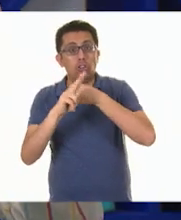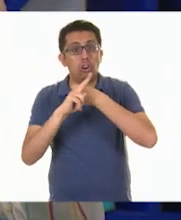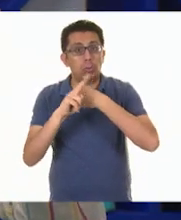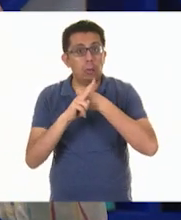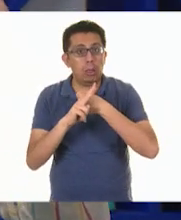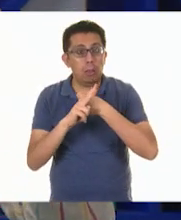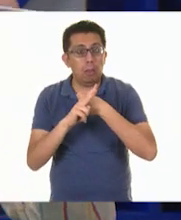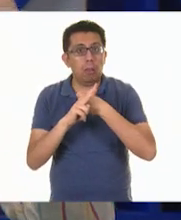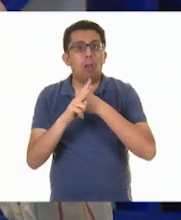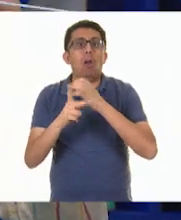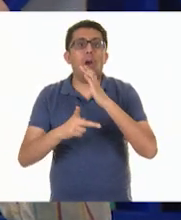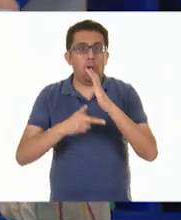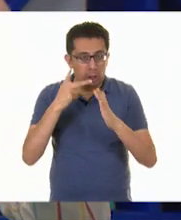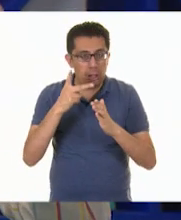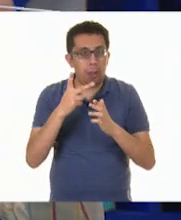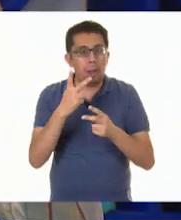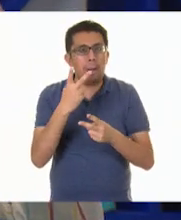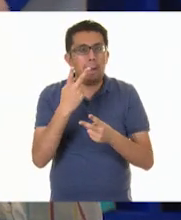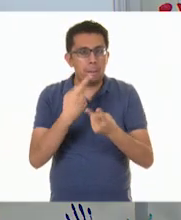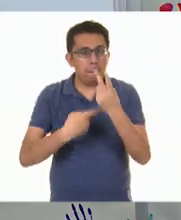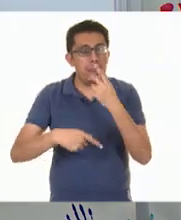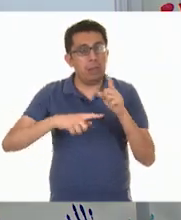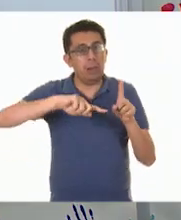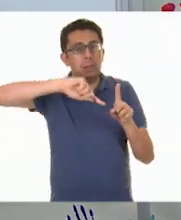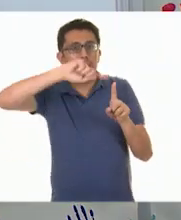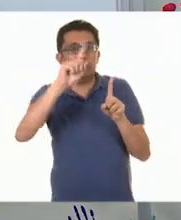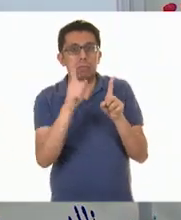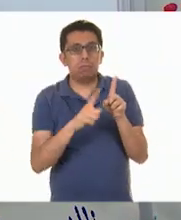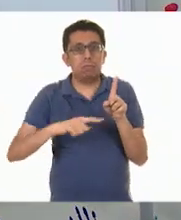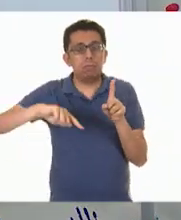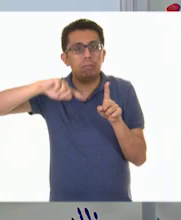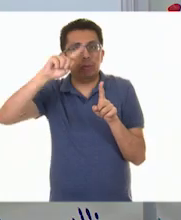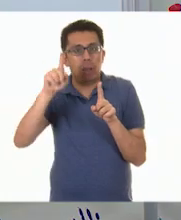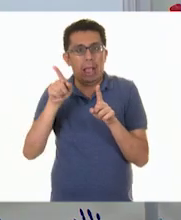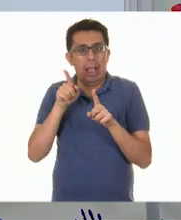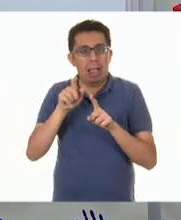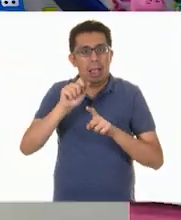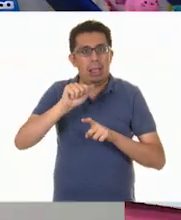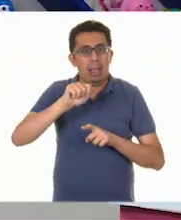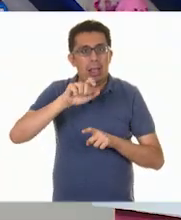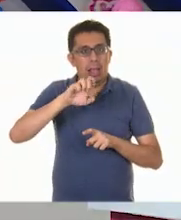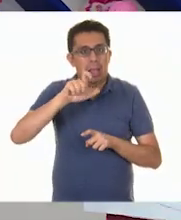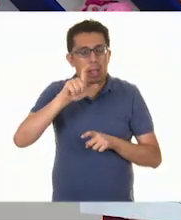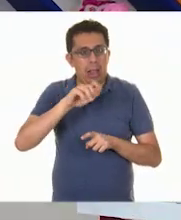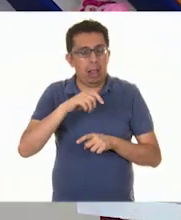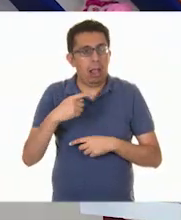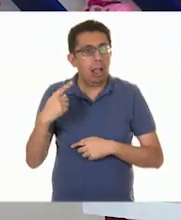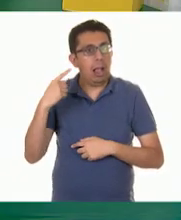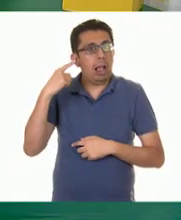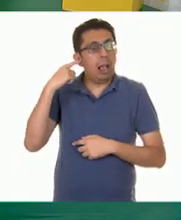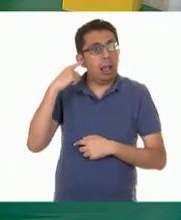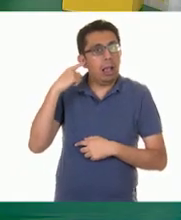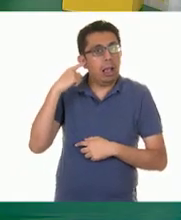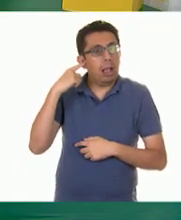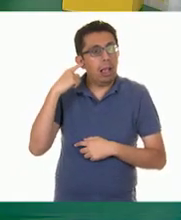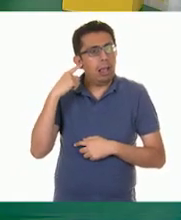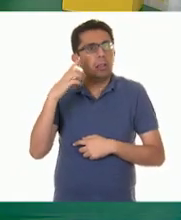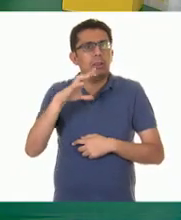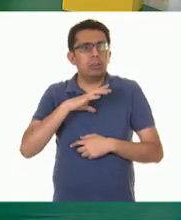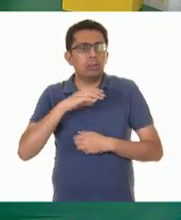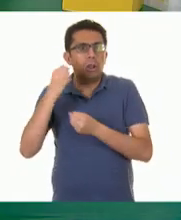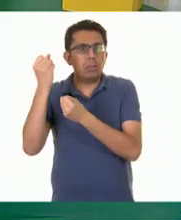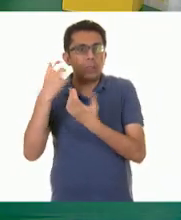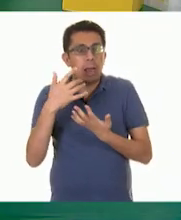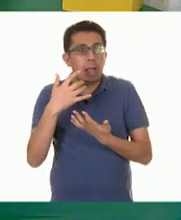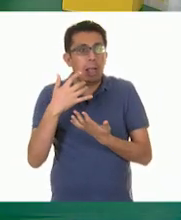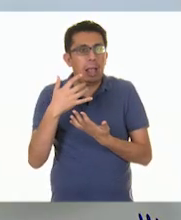provocar esas ondas sonoras, que son las que Alexia escucha. Pero si te fijas, traje 4 diferentes teléfonos. Sí, ¿por qué?